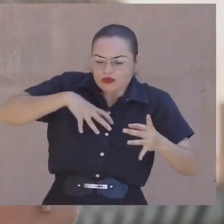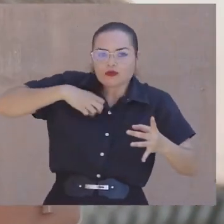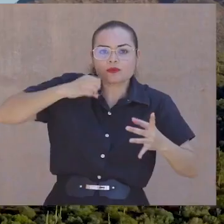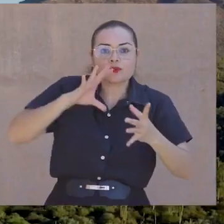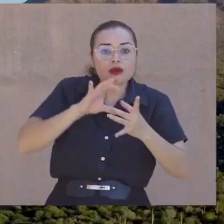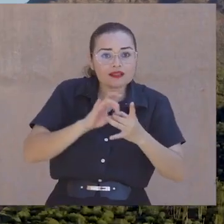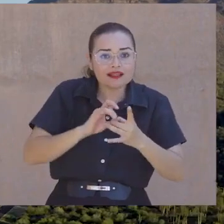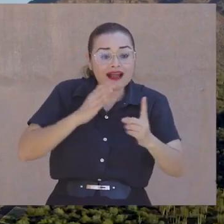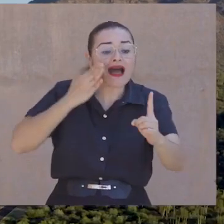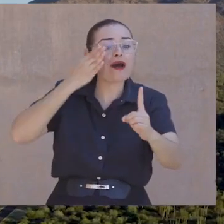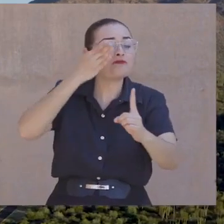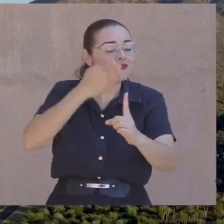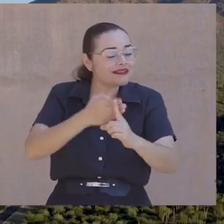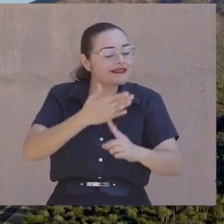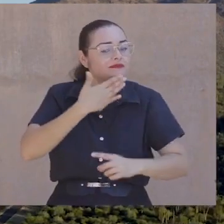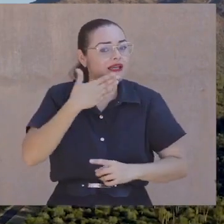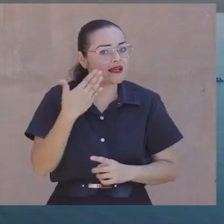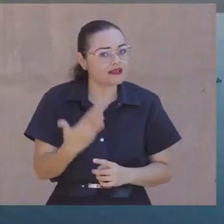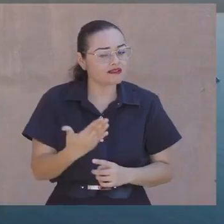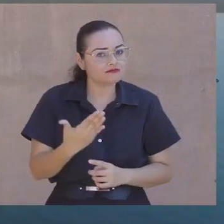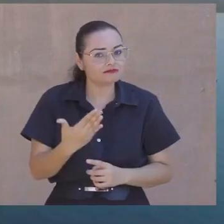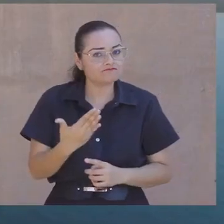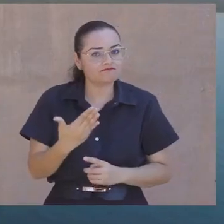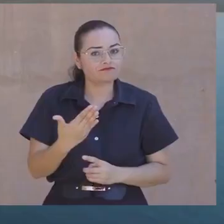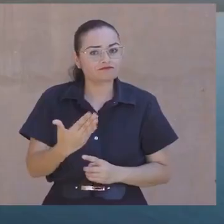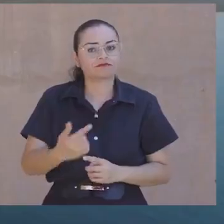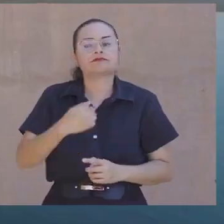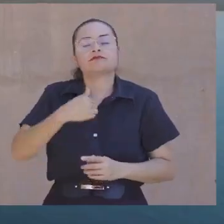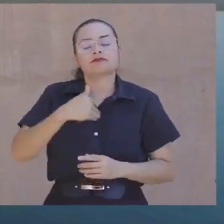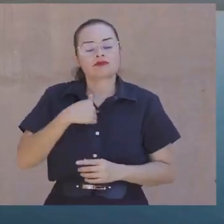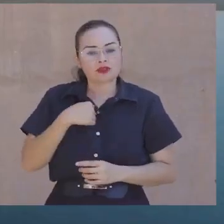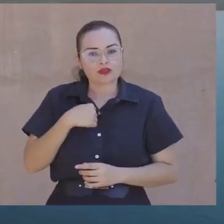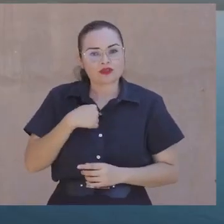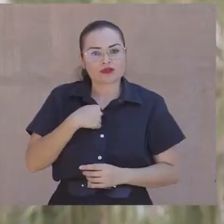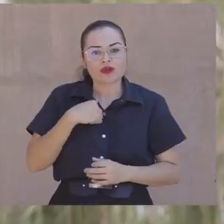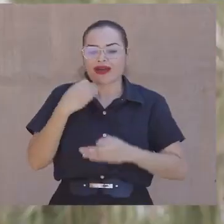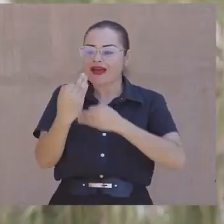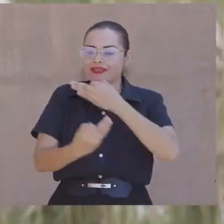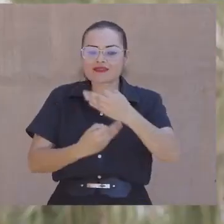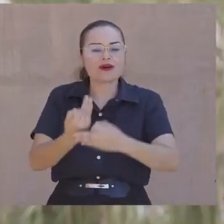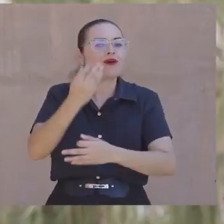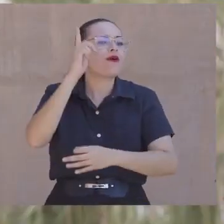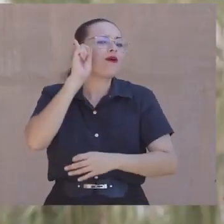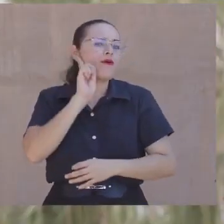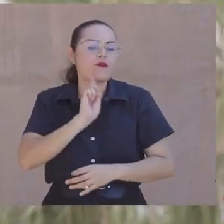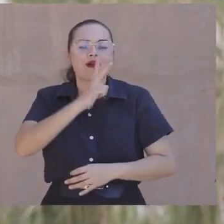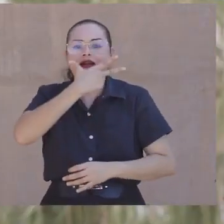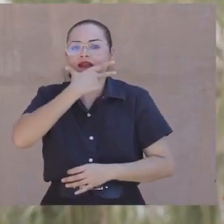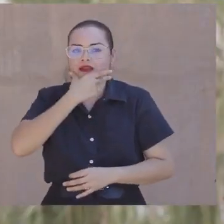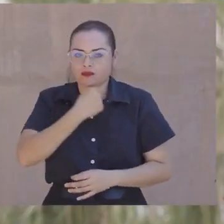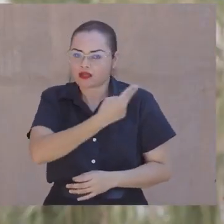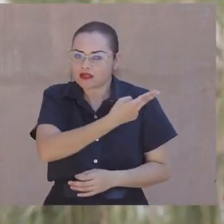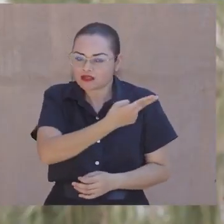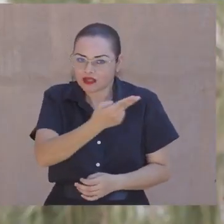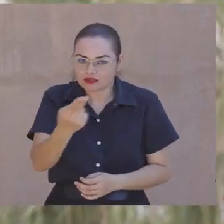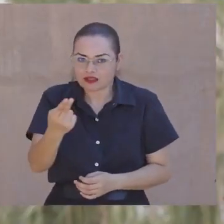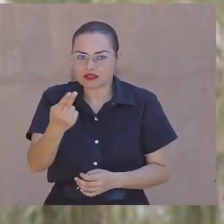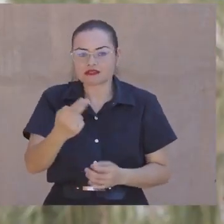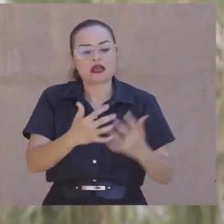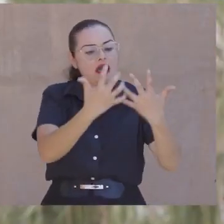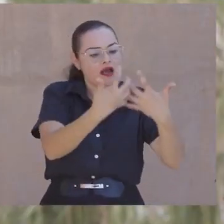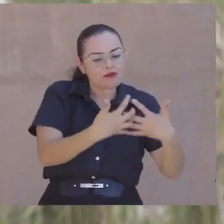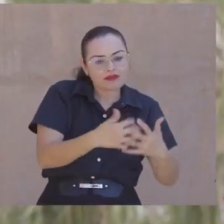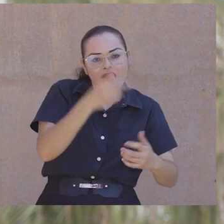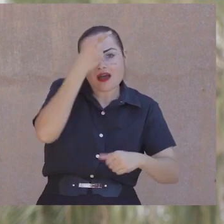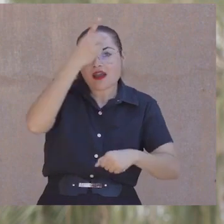una causa común y sumamos voluntades llegamos a buen puerto mi reconocimiento a todas y todos quienes hacen